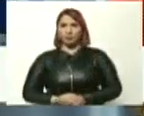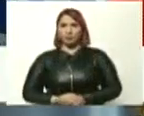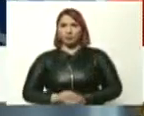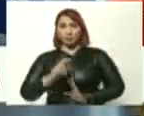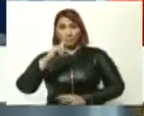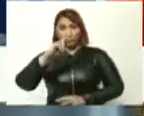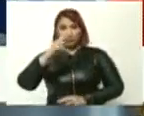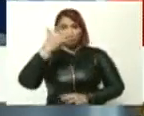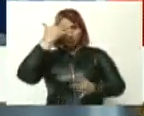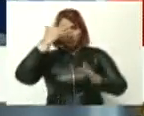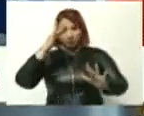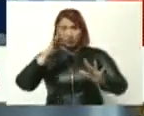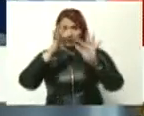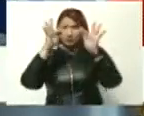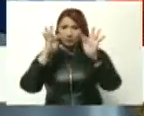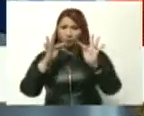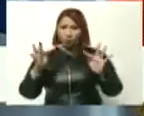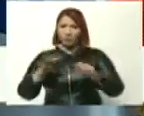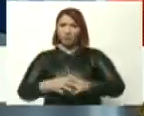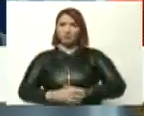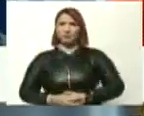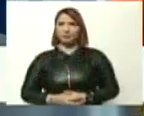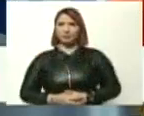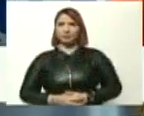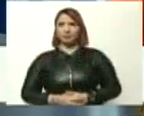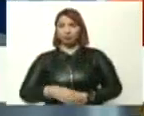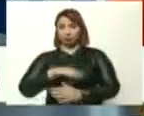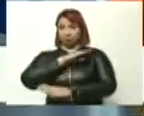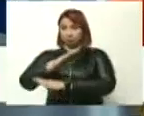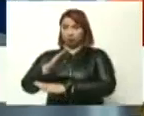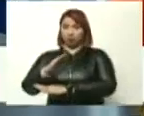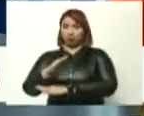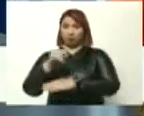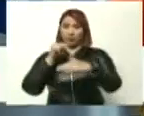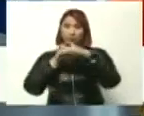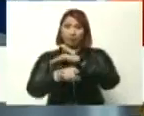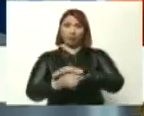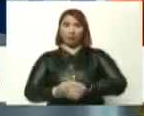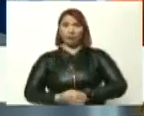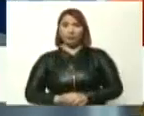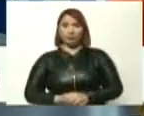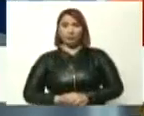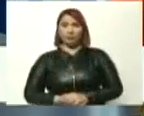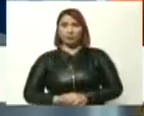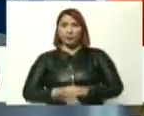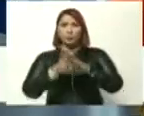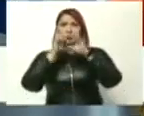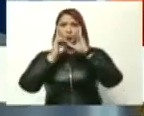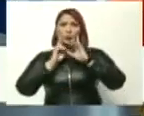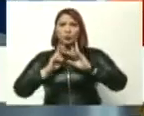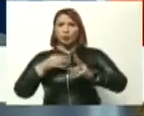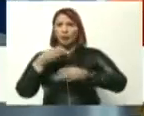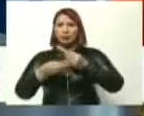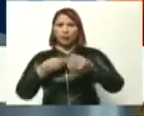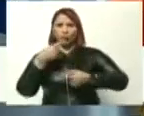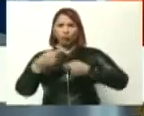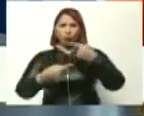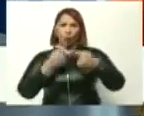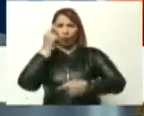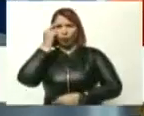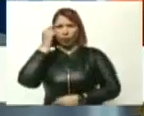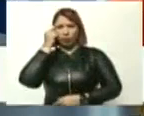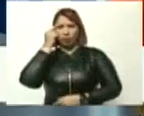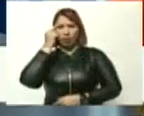Tercer supuesto de modalidad que se castiga dentro de esta depuración que hacemos diaria: